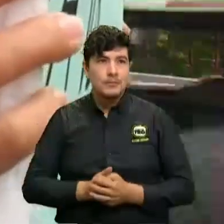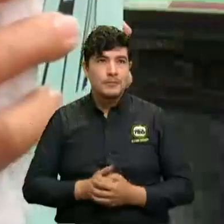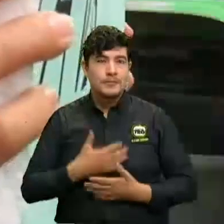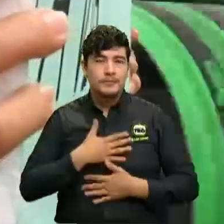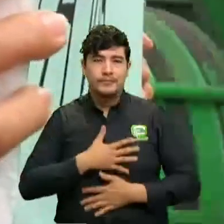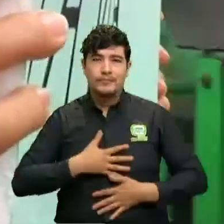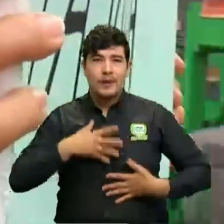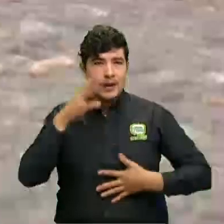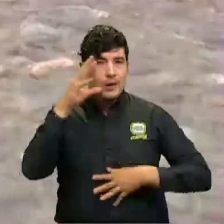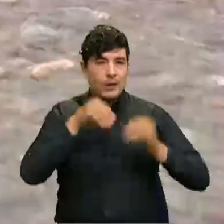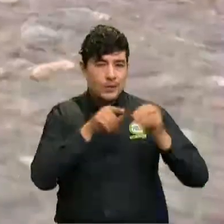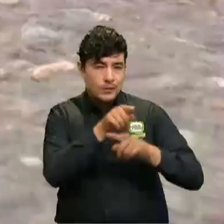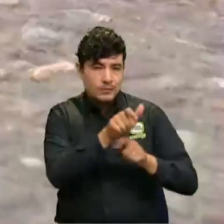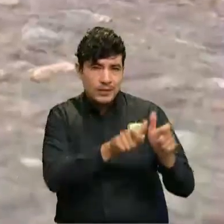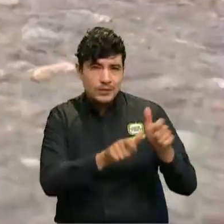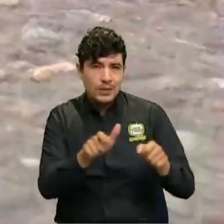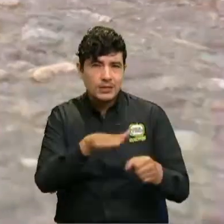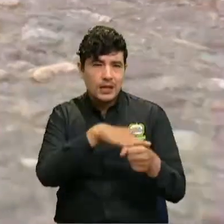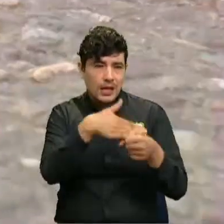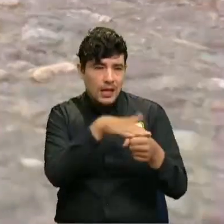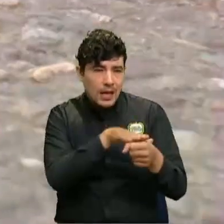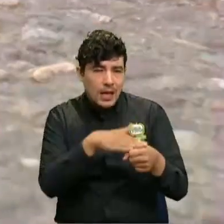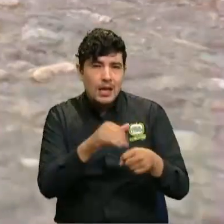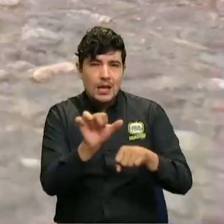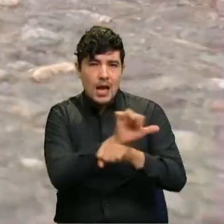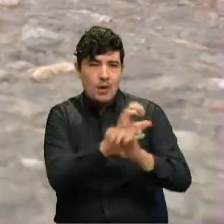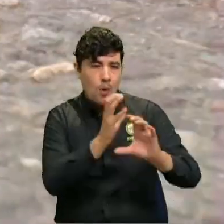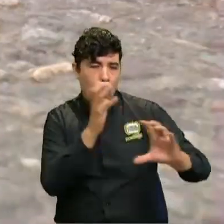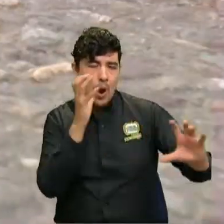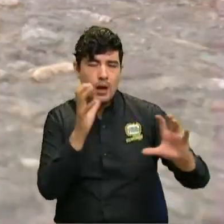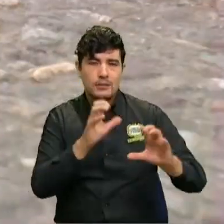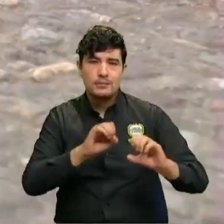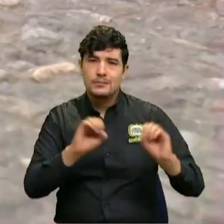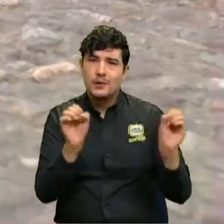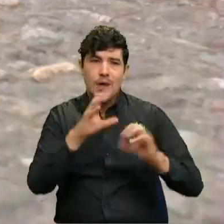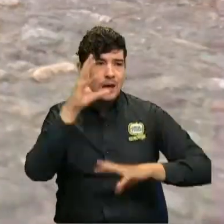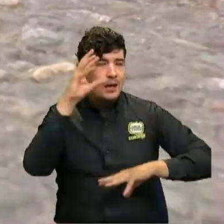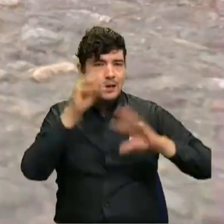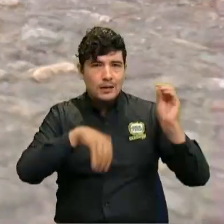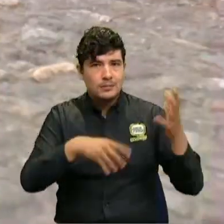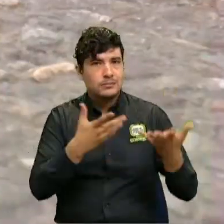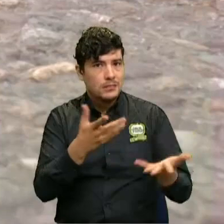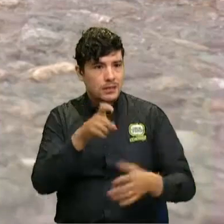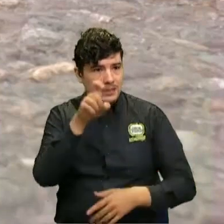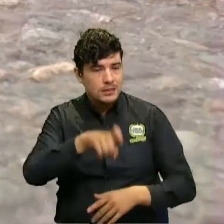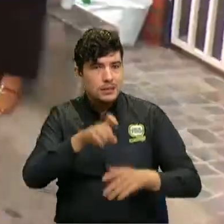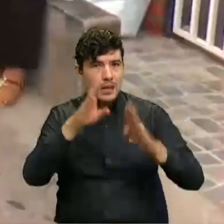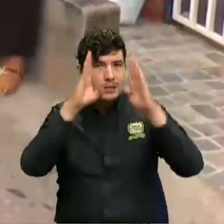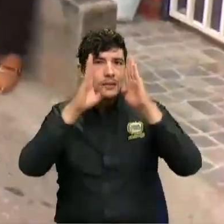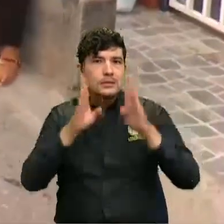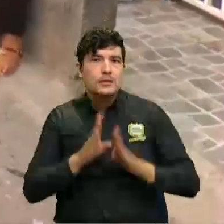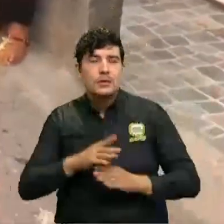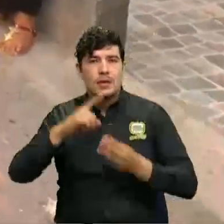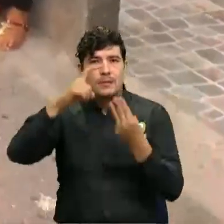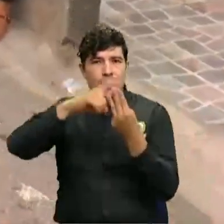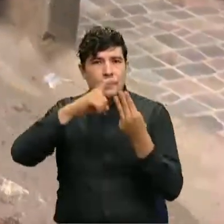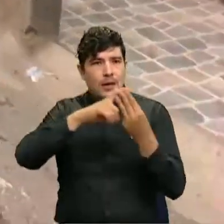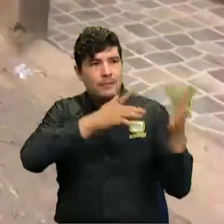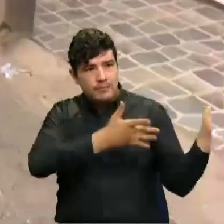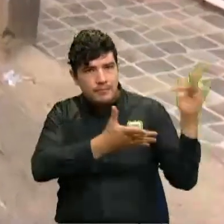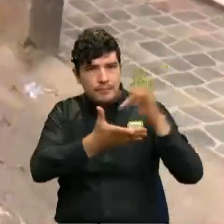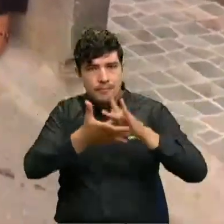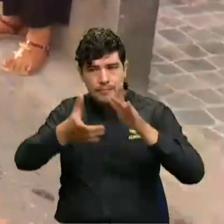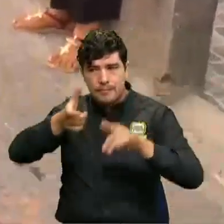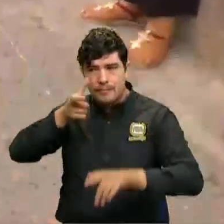de los carro tanques y las mulas. Necesitamos presencia de la tránsito aquí. ¿Por qué?